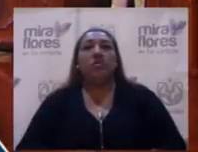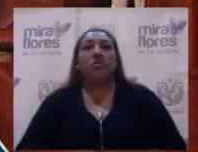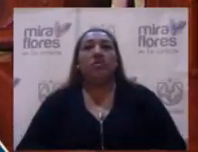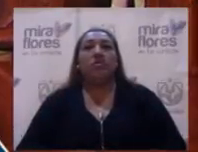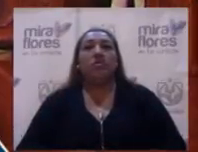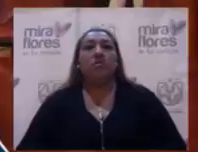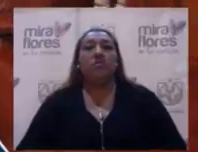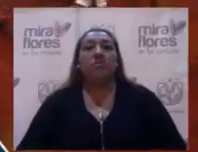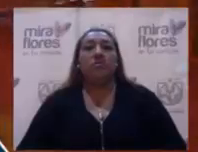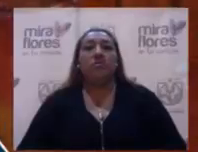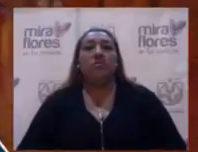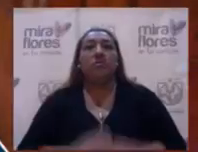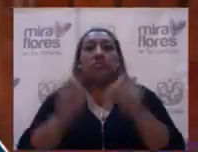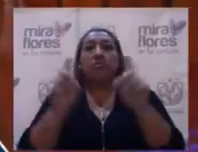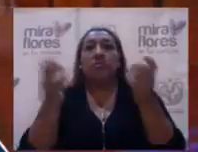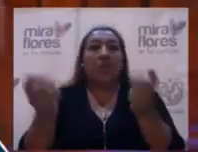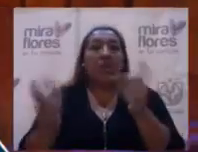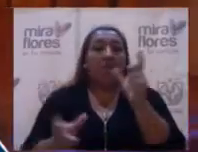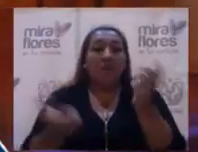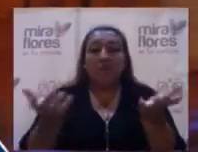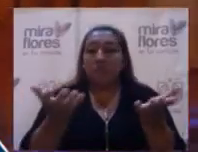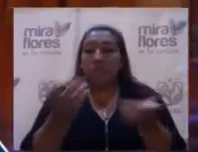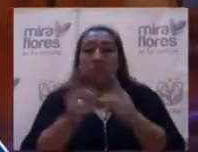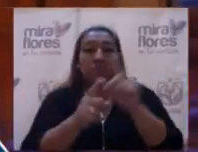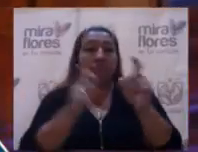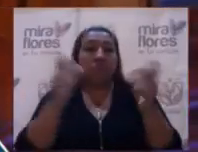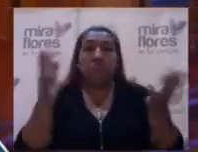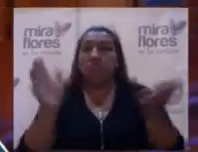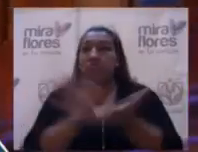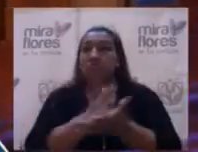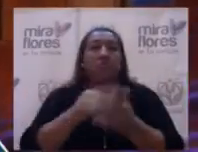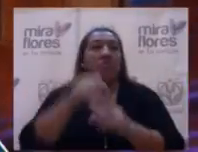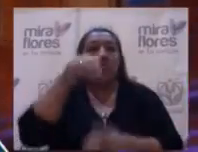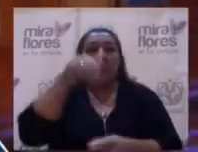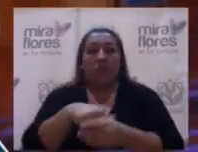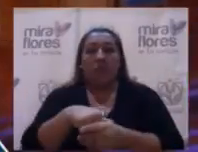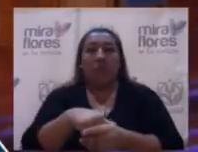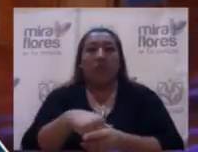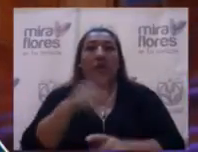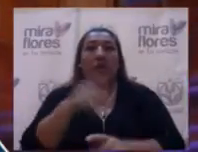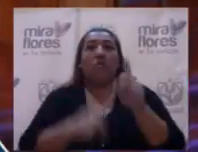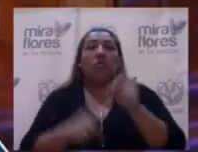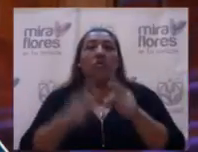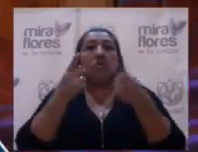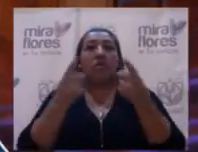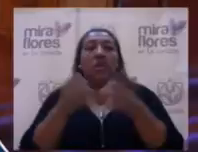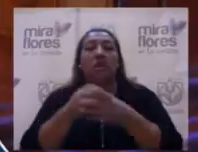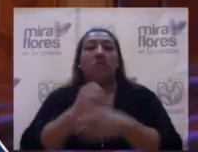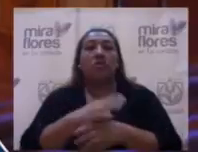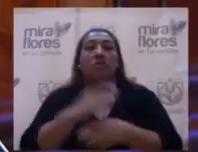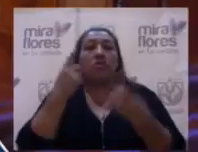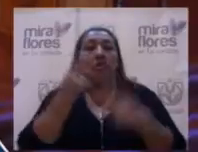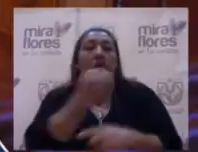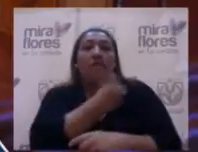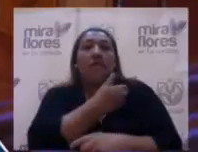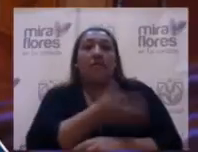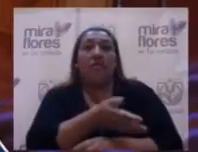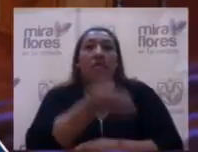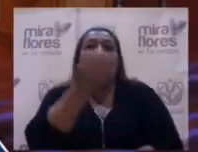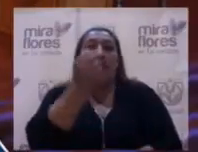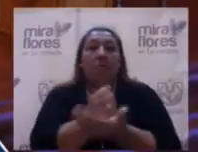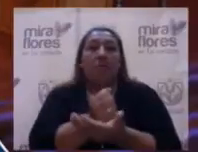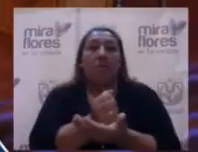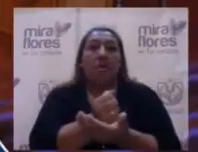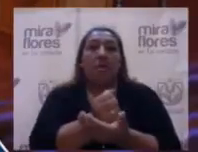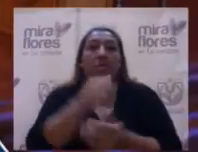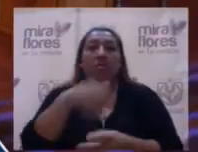de la palabra. Si no hay intervenciones, procederemos al voto. Aquellos miembros del Consejo que estén a favor de aprobar la propuesta,